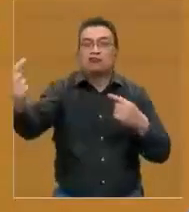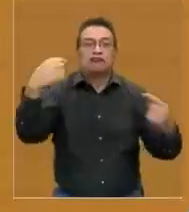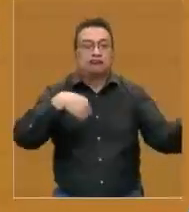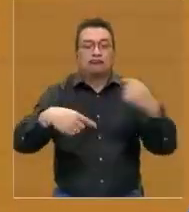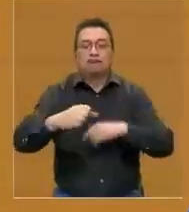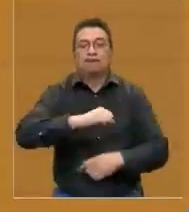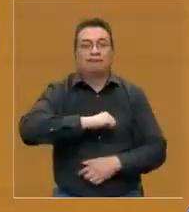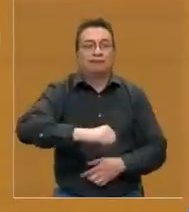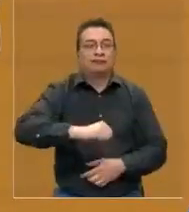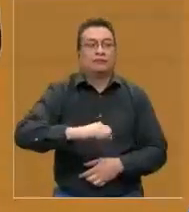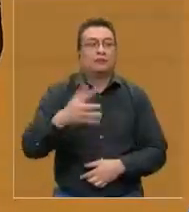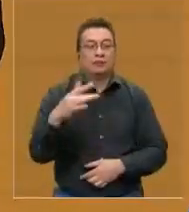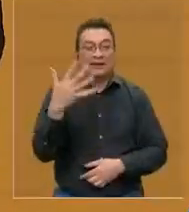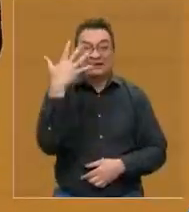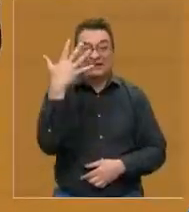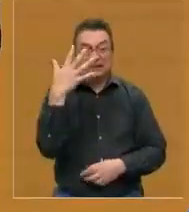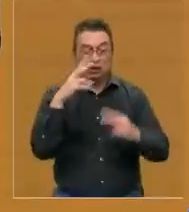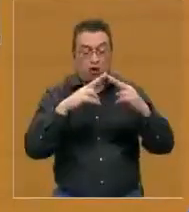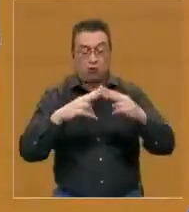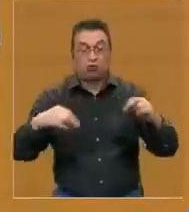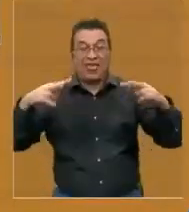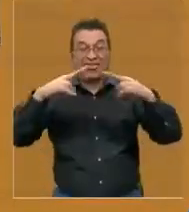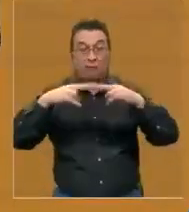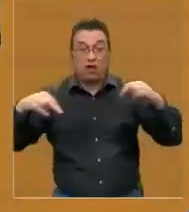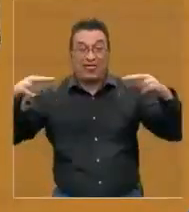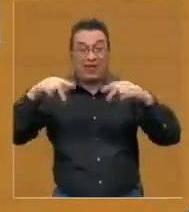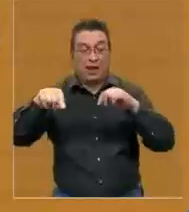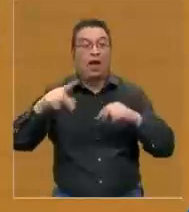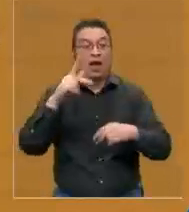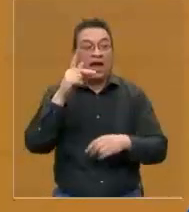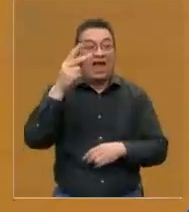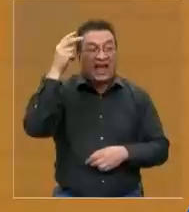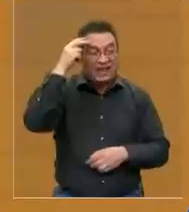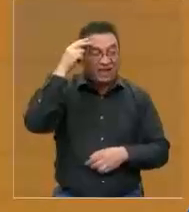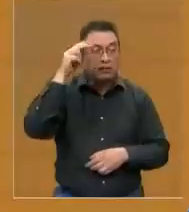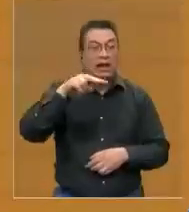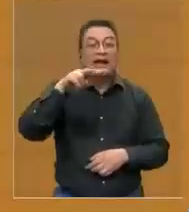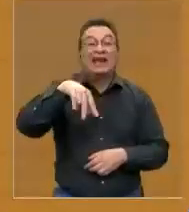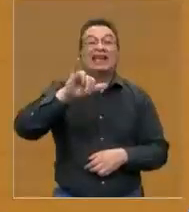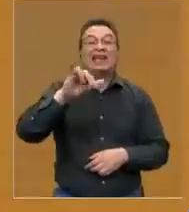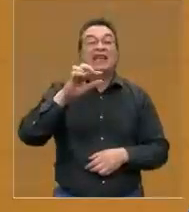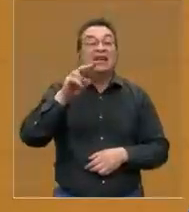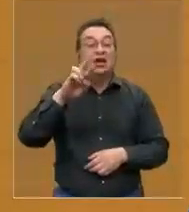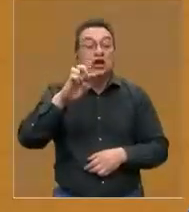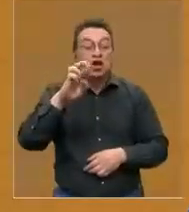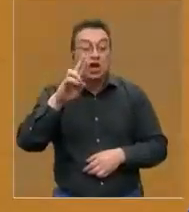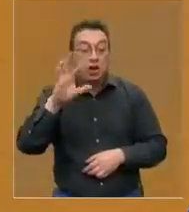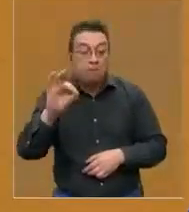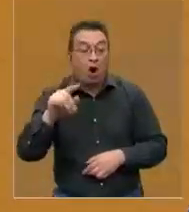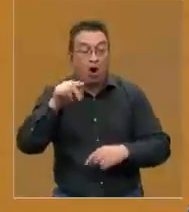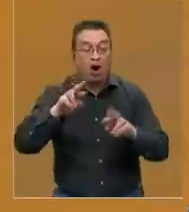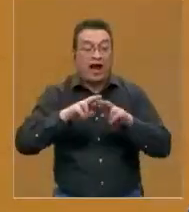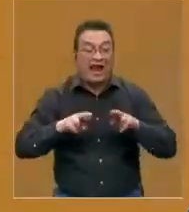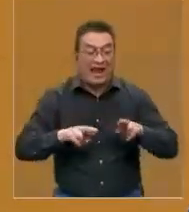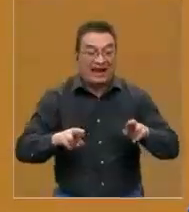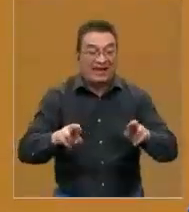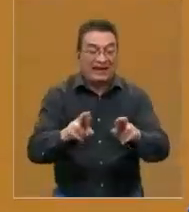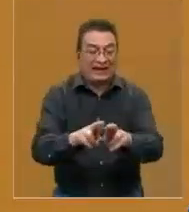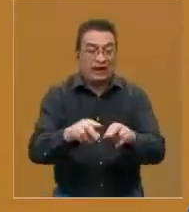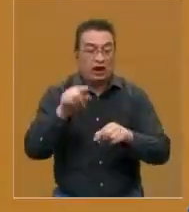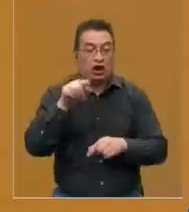Kiev. Claro, hay al menos 5 puentes que rodean Kiev. Por el norte, el río Dnipro es el principal que cruza la capital, y en ese